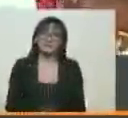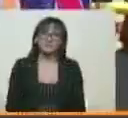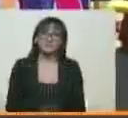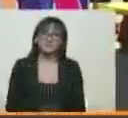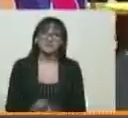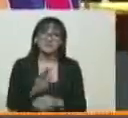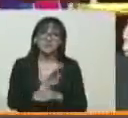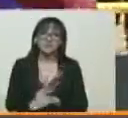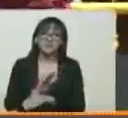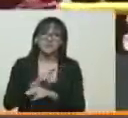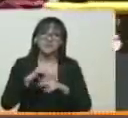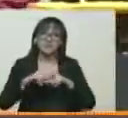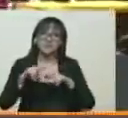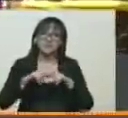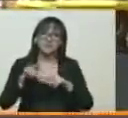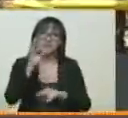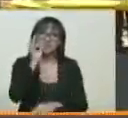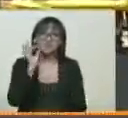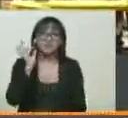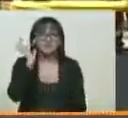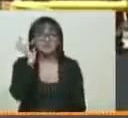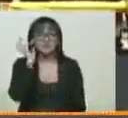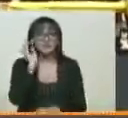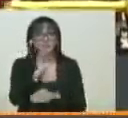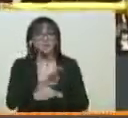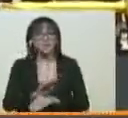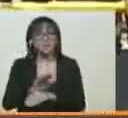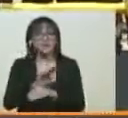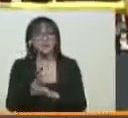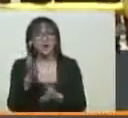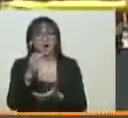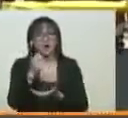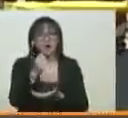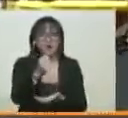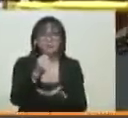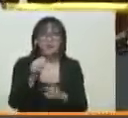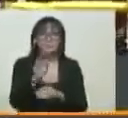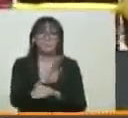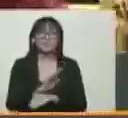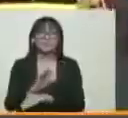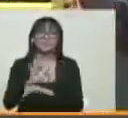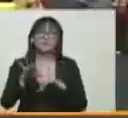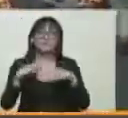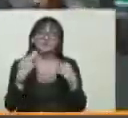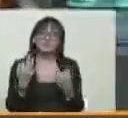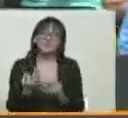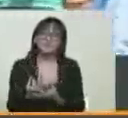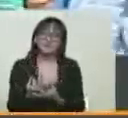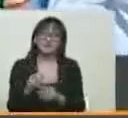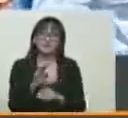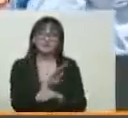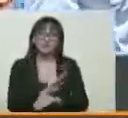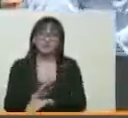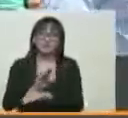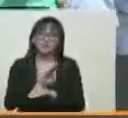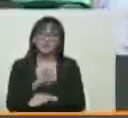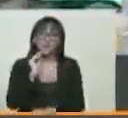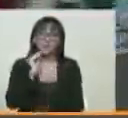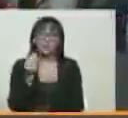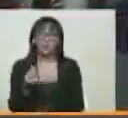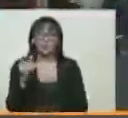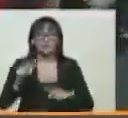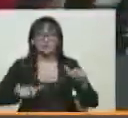Protegiendo a los niños, a las niñas, protegiendo a los CLAP, protegiendo a la familia, protegiendo a la juventud.